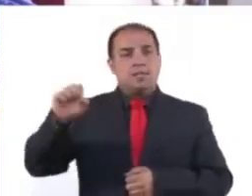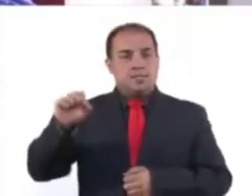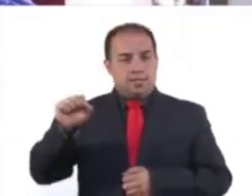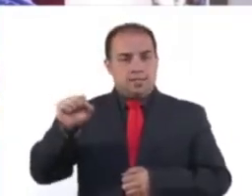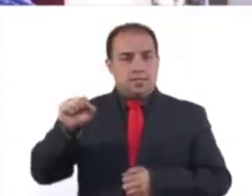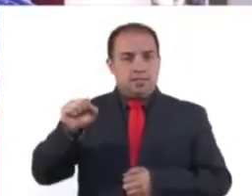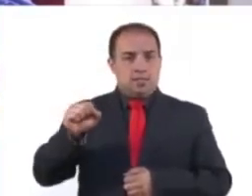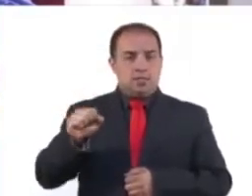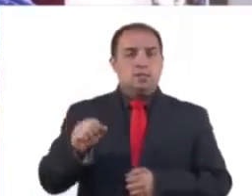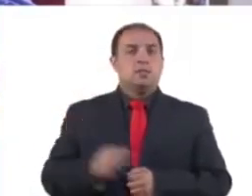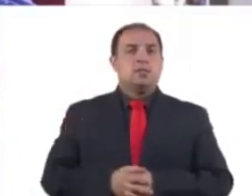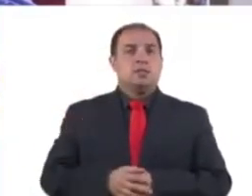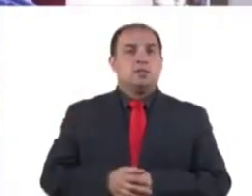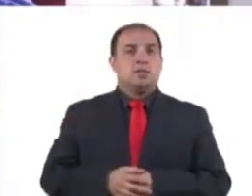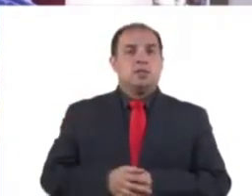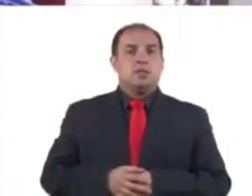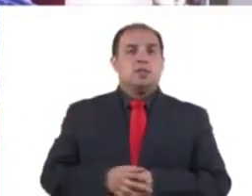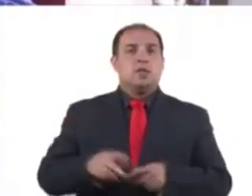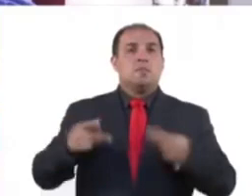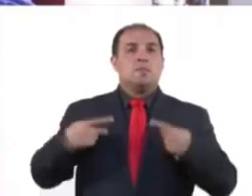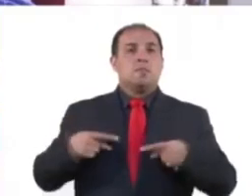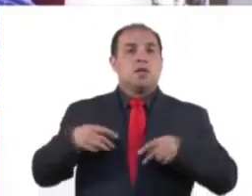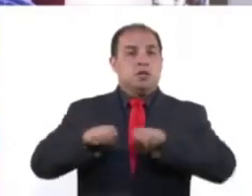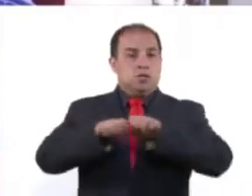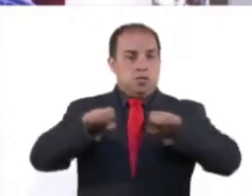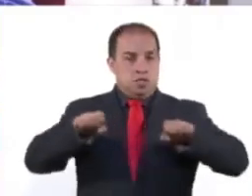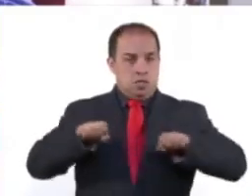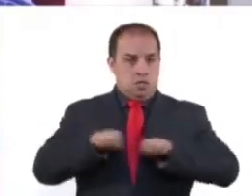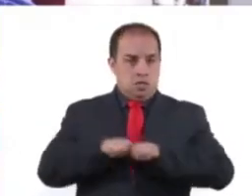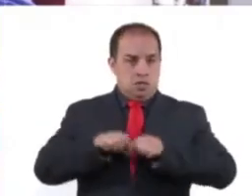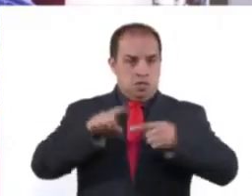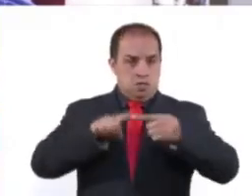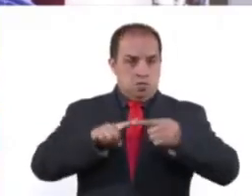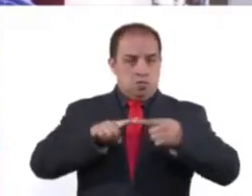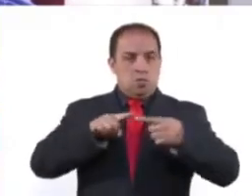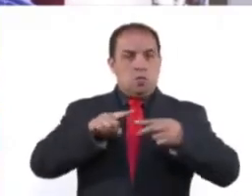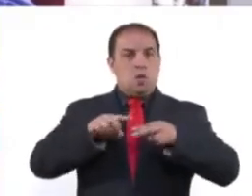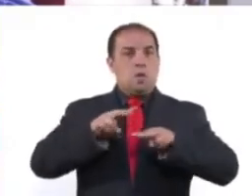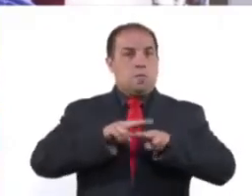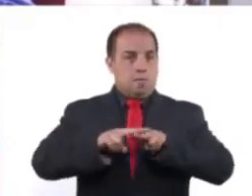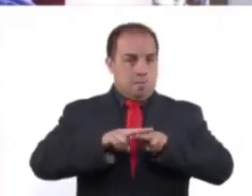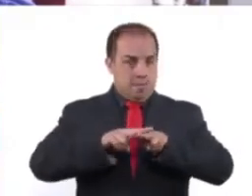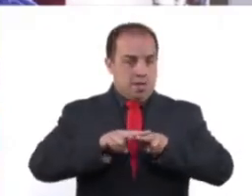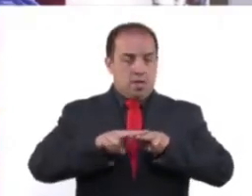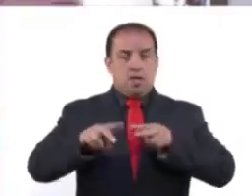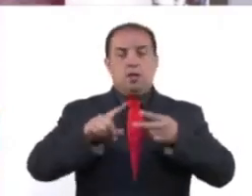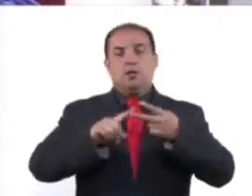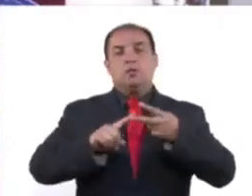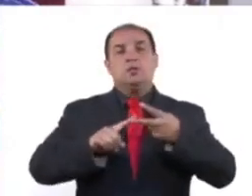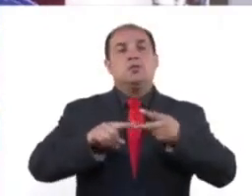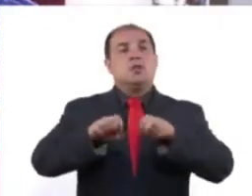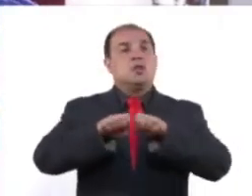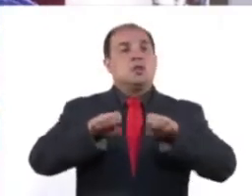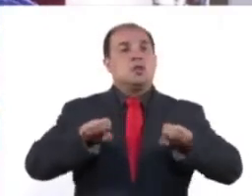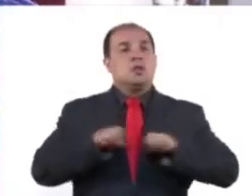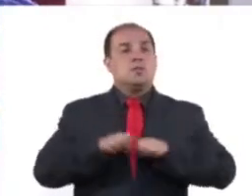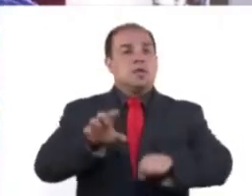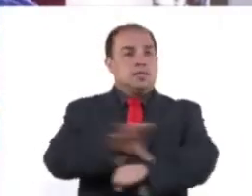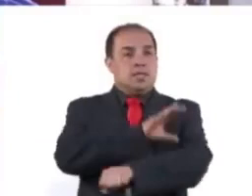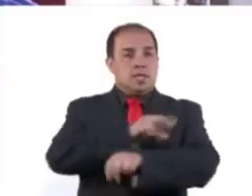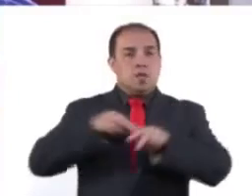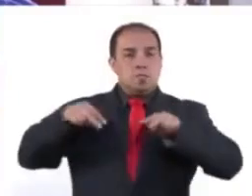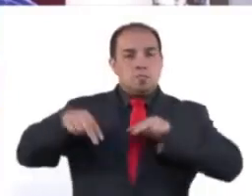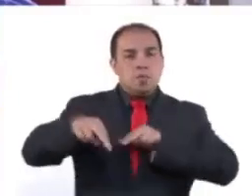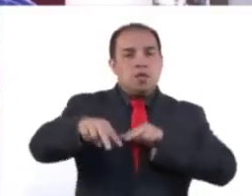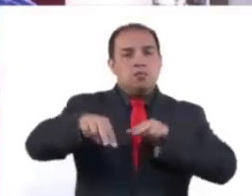entre 40 y 60 descensos a las vías de los equipos, tanto de vías como de energía eléctrica,